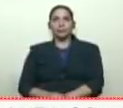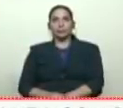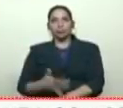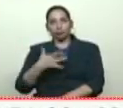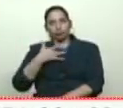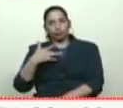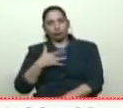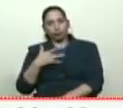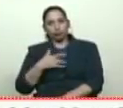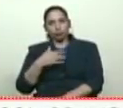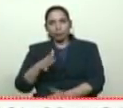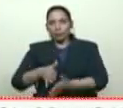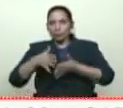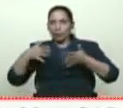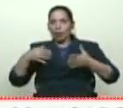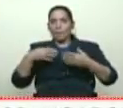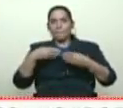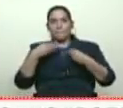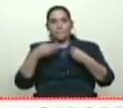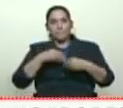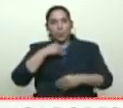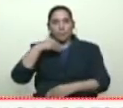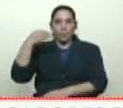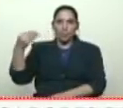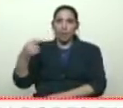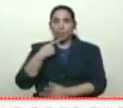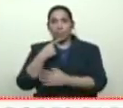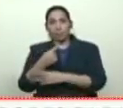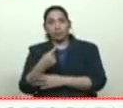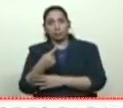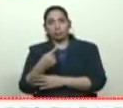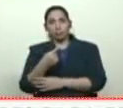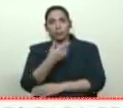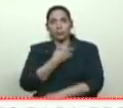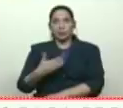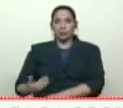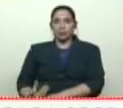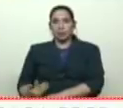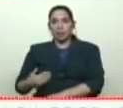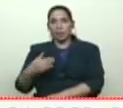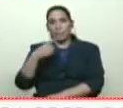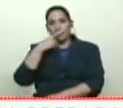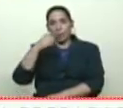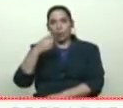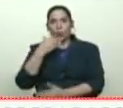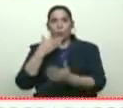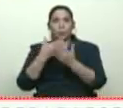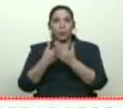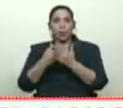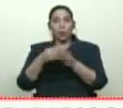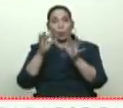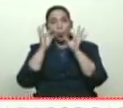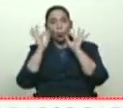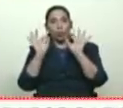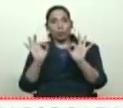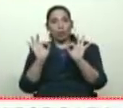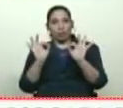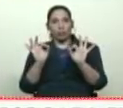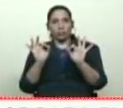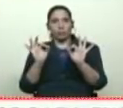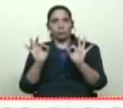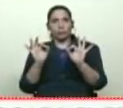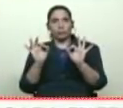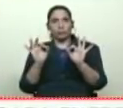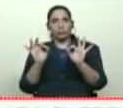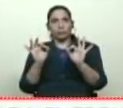una gran espiritualidad, yo lo voy a decir. El presidente nos ha pedido y ha tenido el cuidado de que con